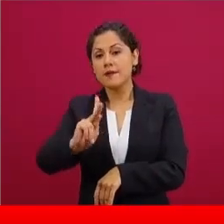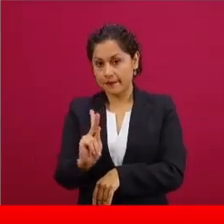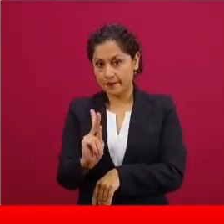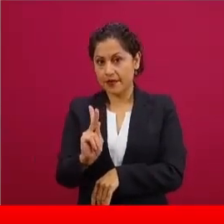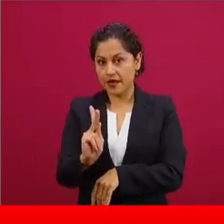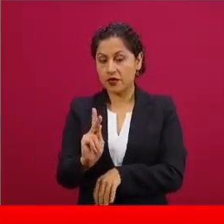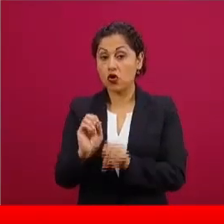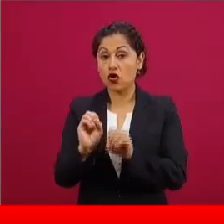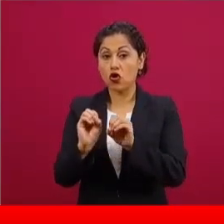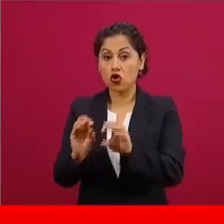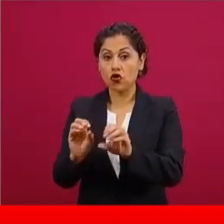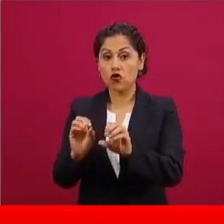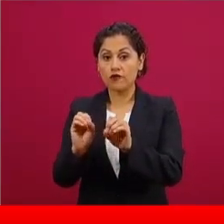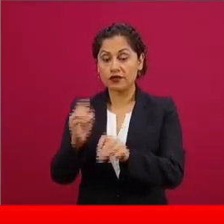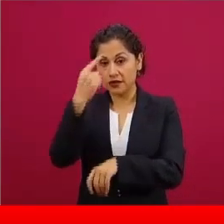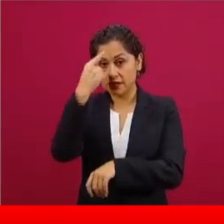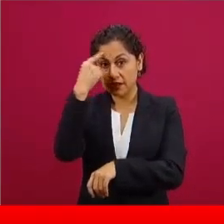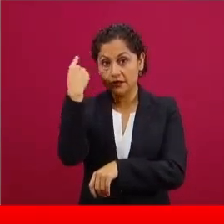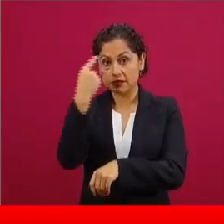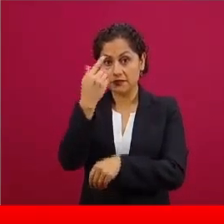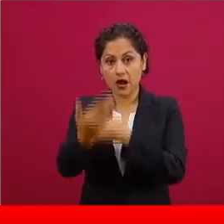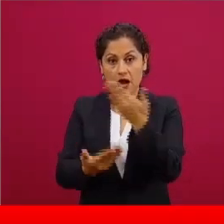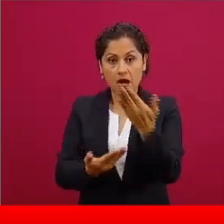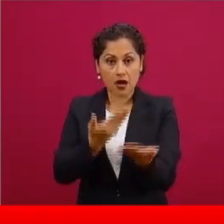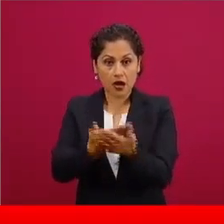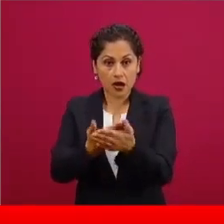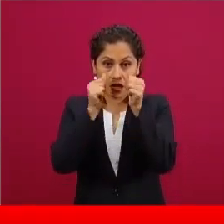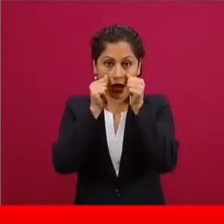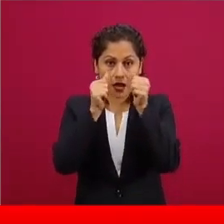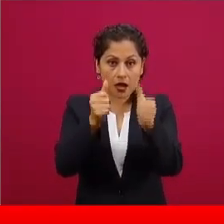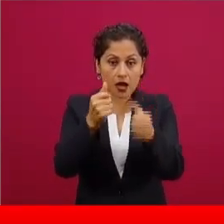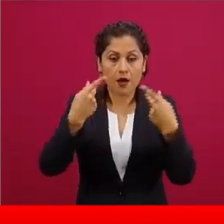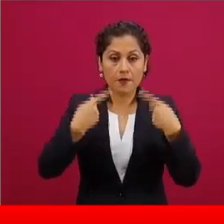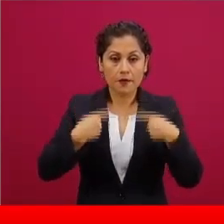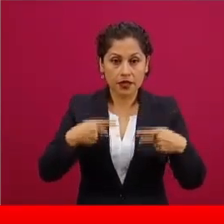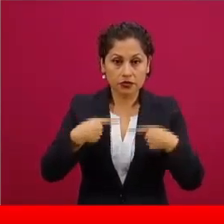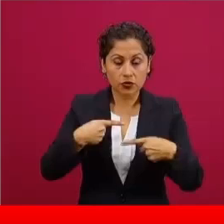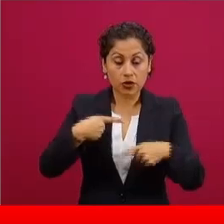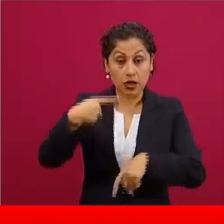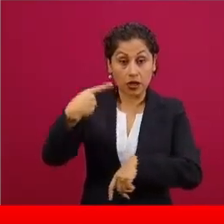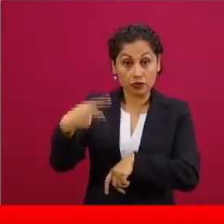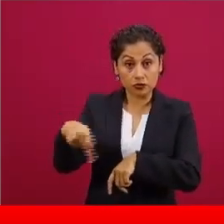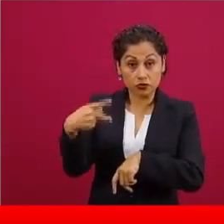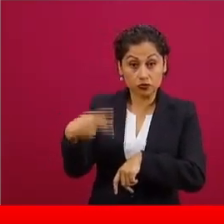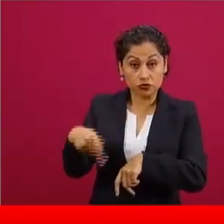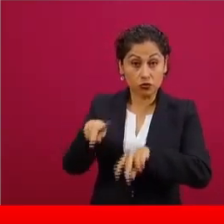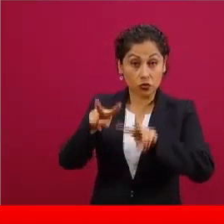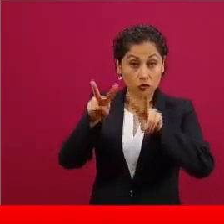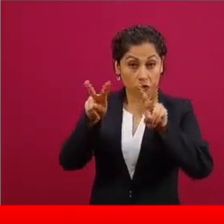al público y aquellas que se consideren esenciales